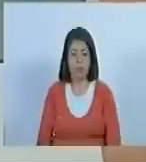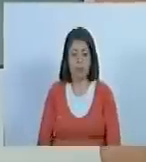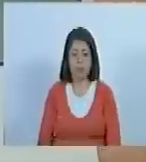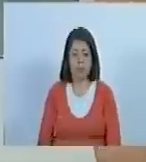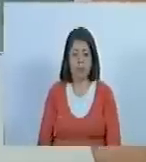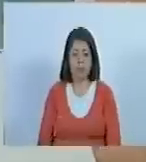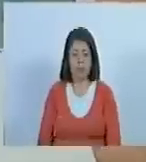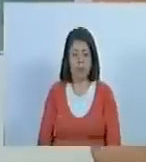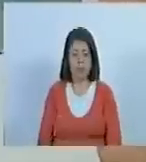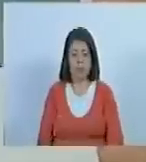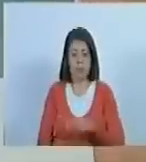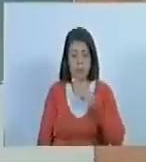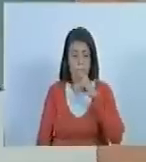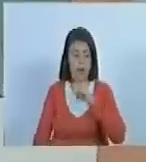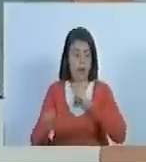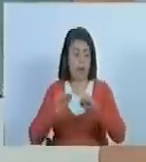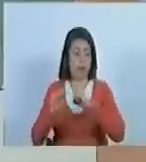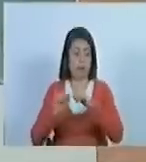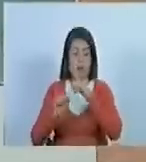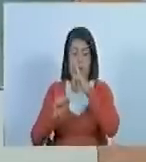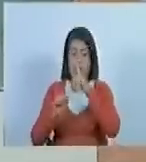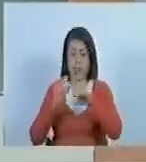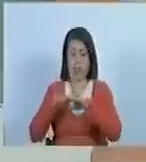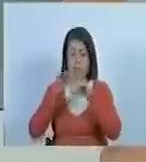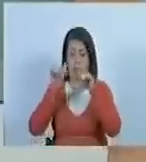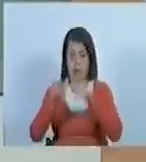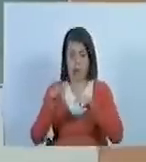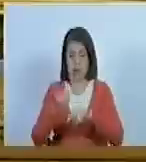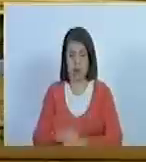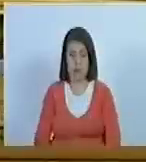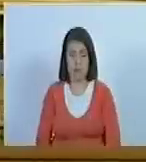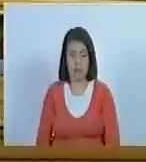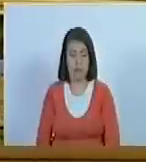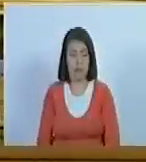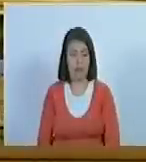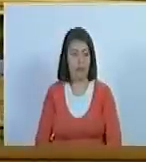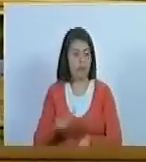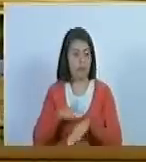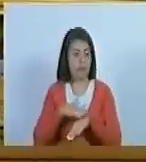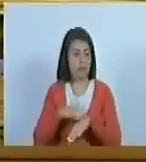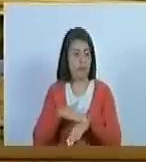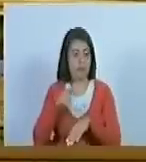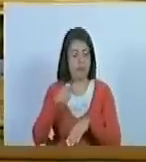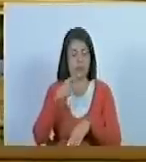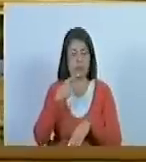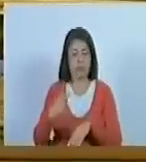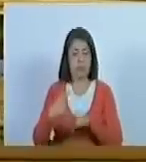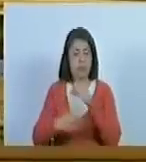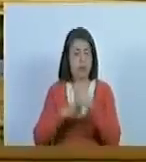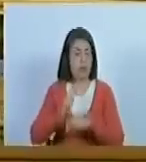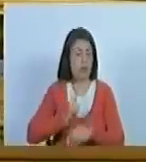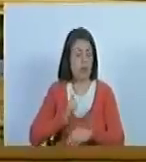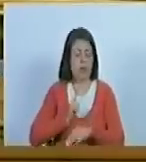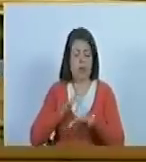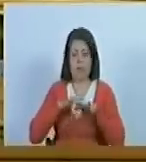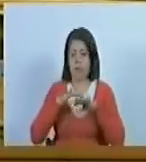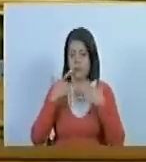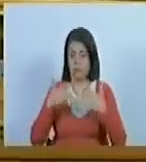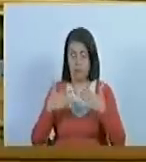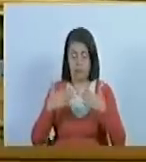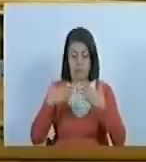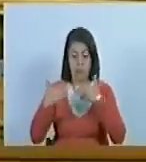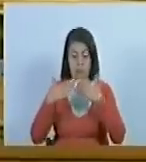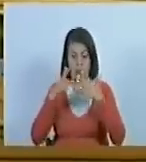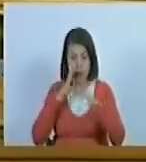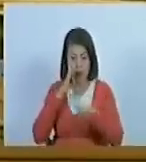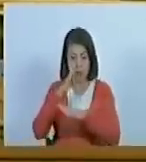su progenitor actuó de la manera que hizo allí. ¿Qué ocurrió? Lo que ocurre en cualquier emergencia de cualquier hospital